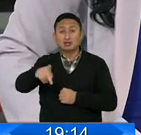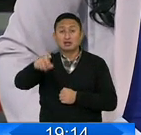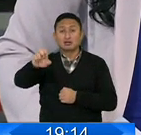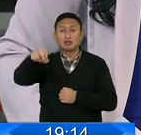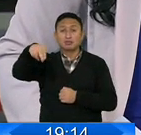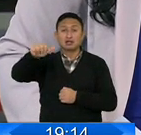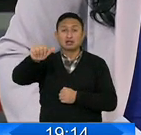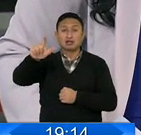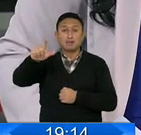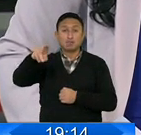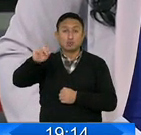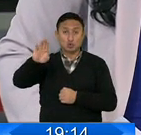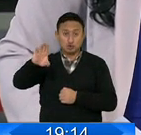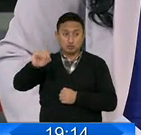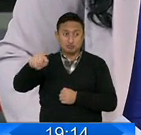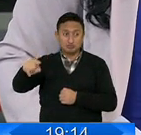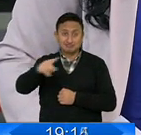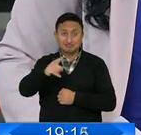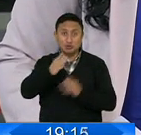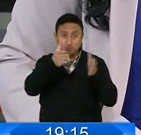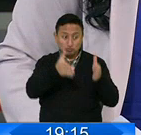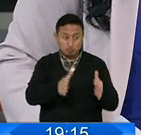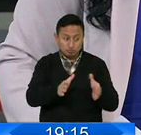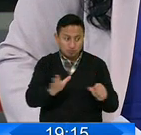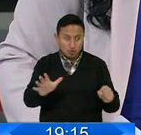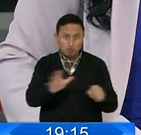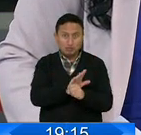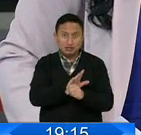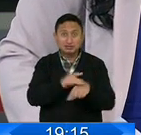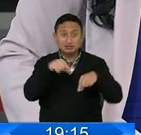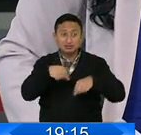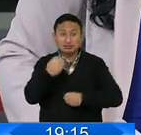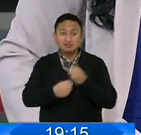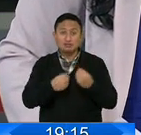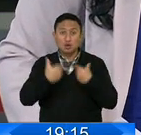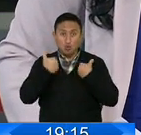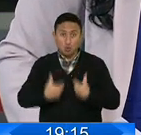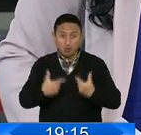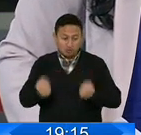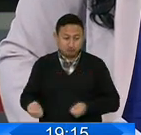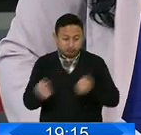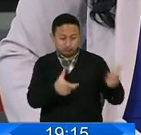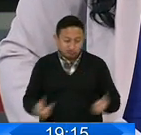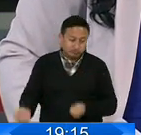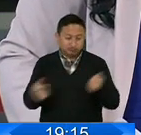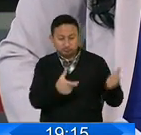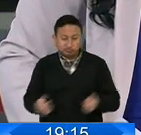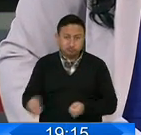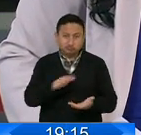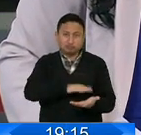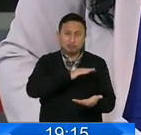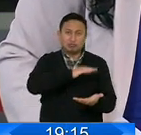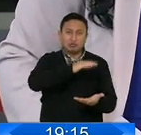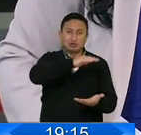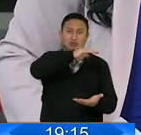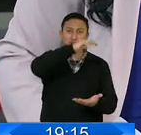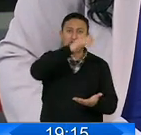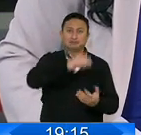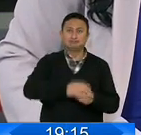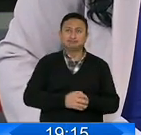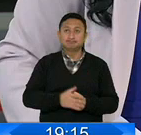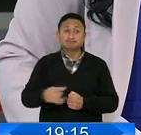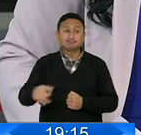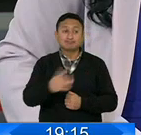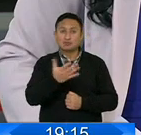los cementerios ya no dan abasto. Aquí se amontonan los cadáveres en sacos y en los propios ataúdes porque